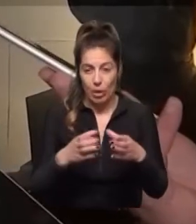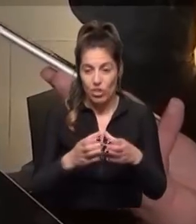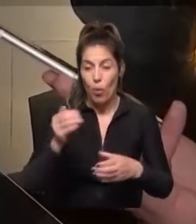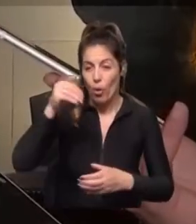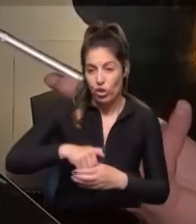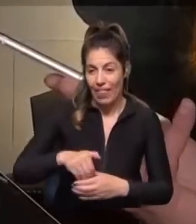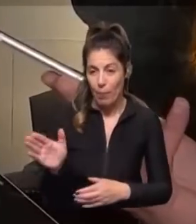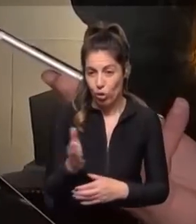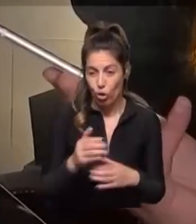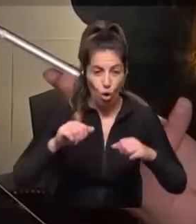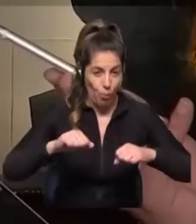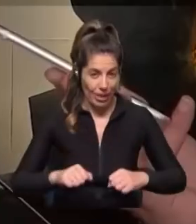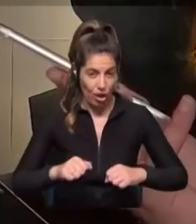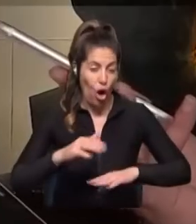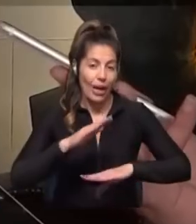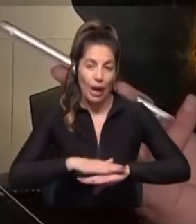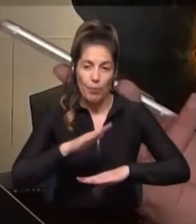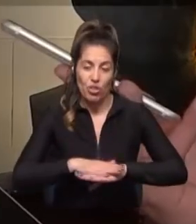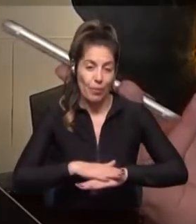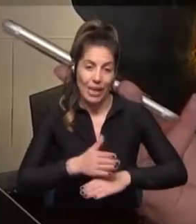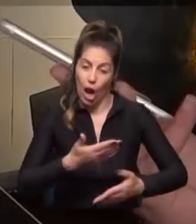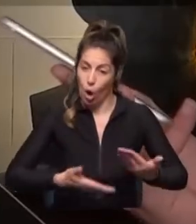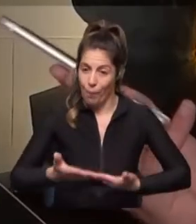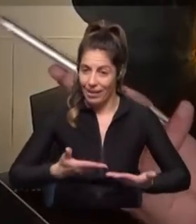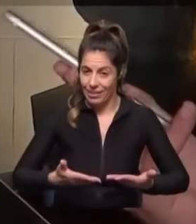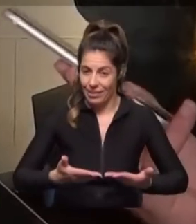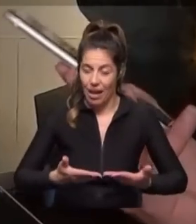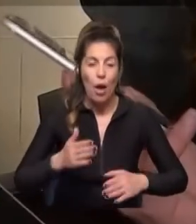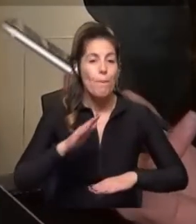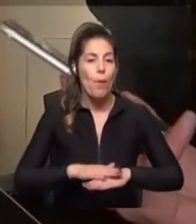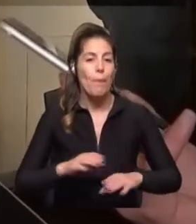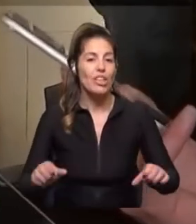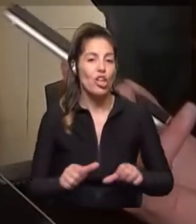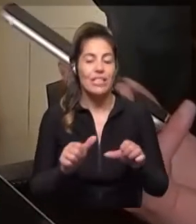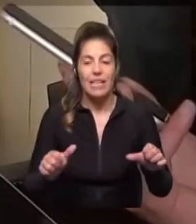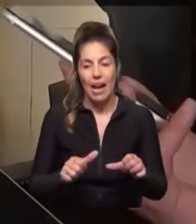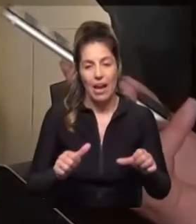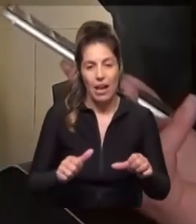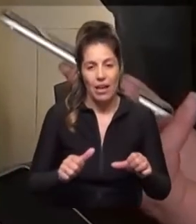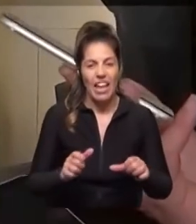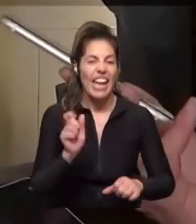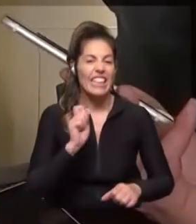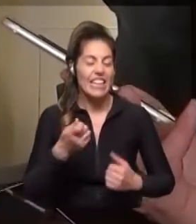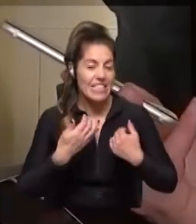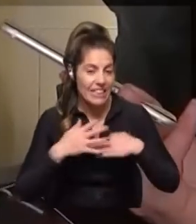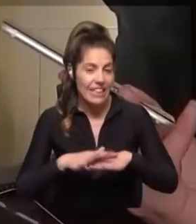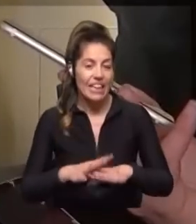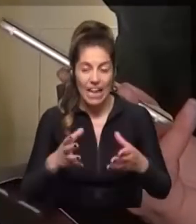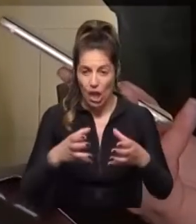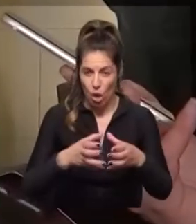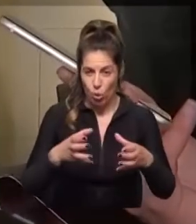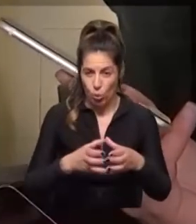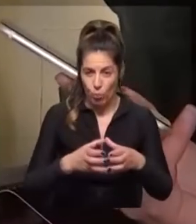miembros O sea que la responsabilidad es compartida en el momento que se hayan hecho este quienes integraban la delegación